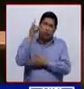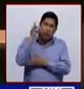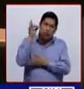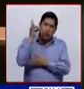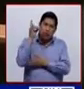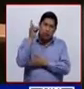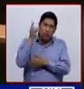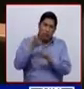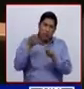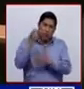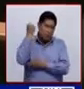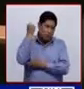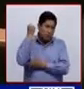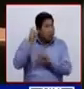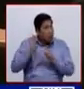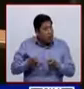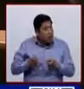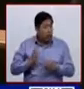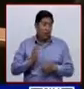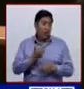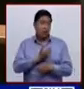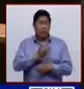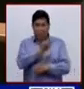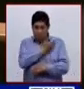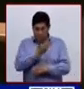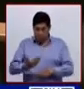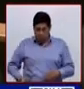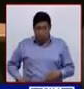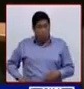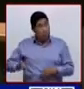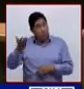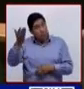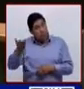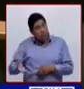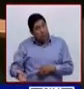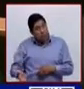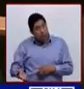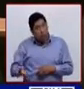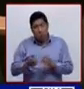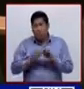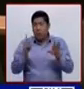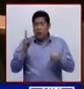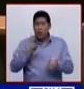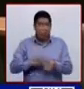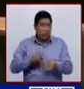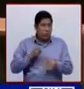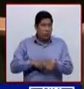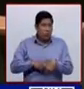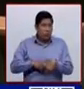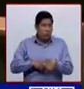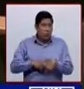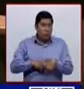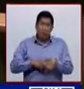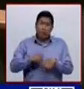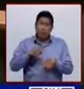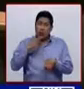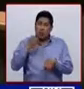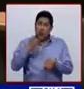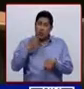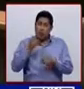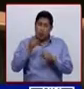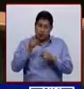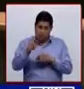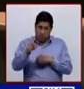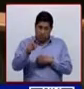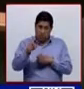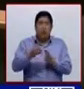Si fuera así, nuestro presidente nato de la Asamblea en ningún momento hubiera señalado como lo